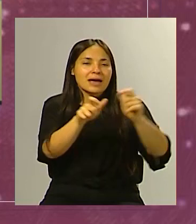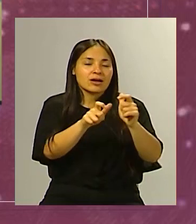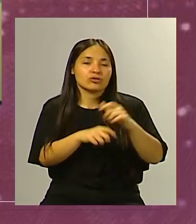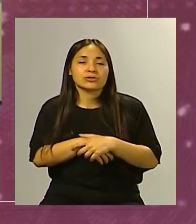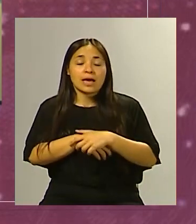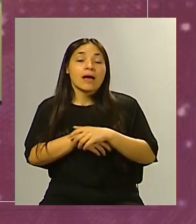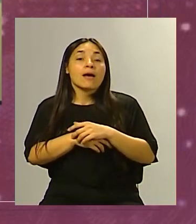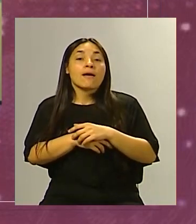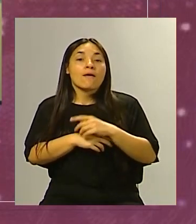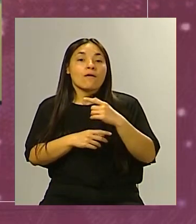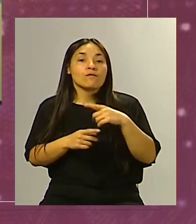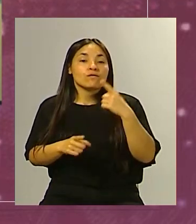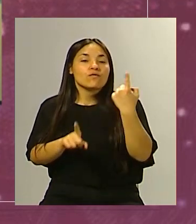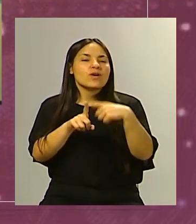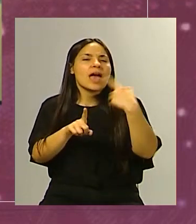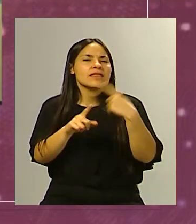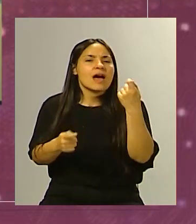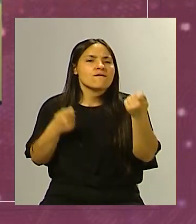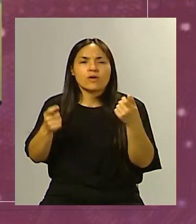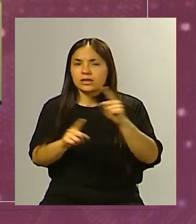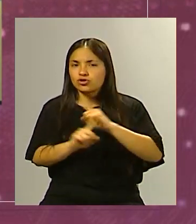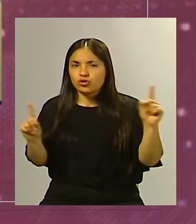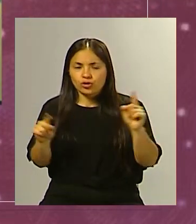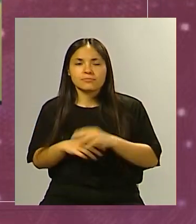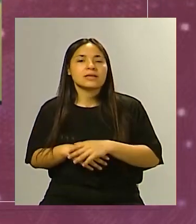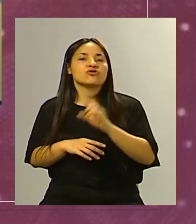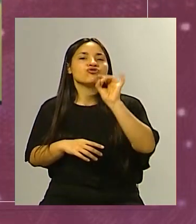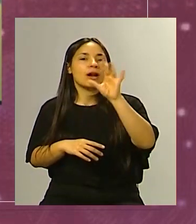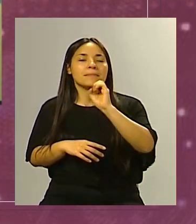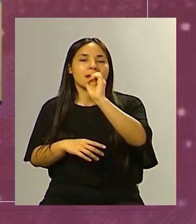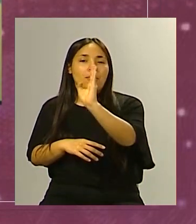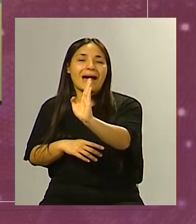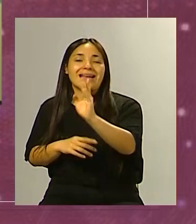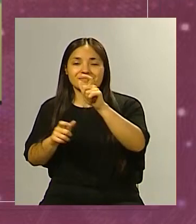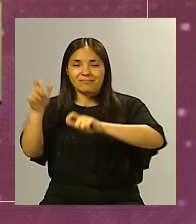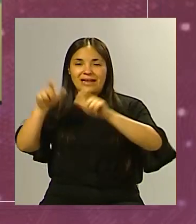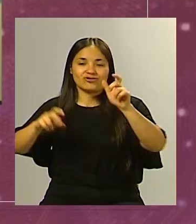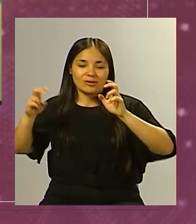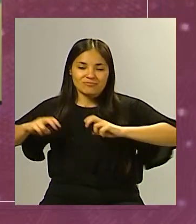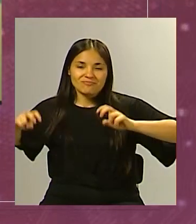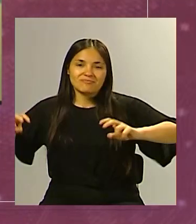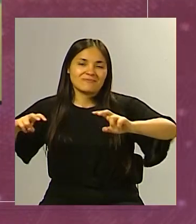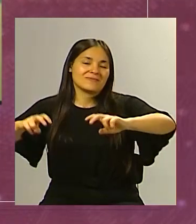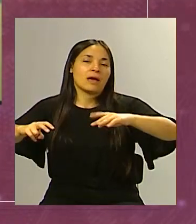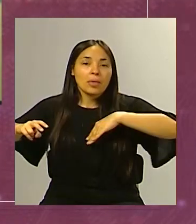sino que eran por ahí bares, donde había una cantidad limitada de personas y se podía solamente,